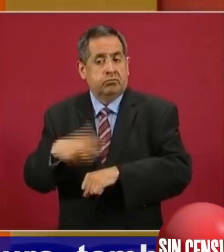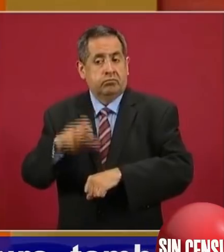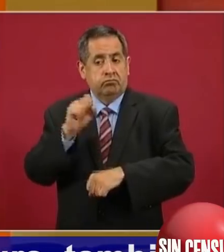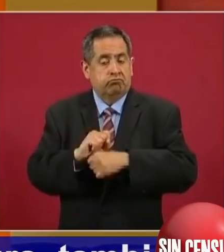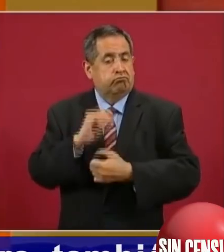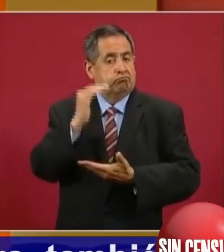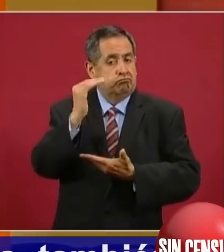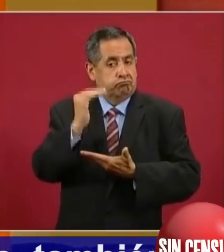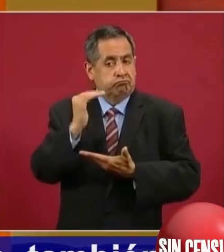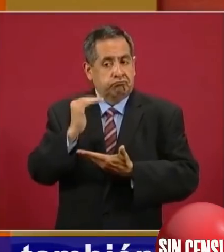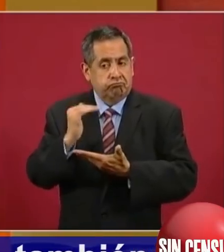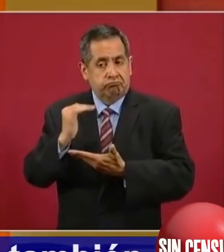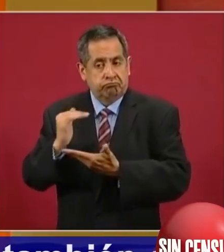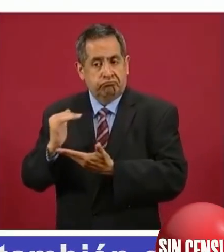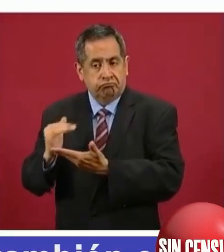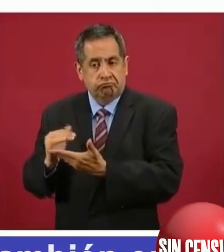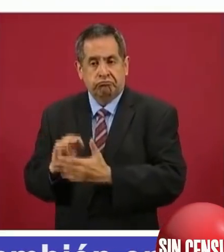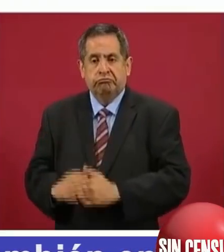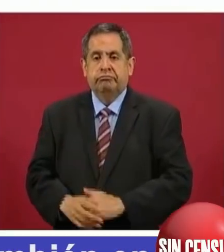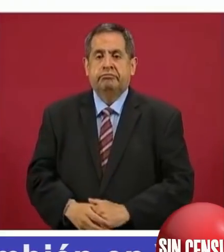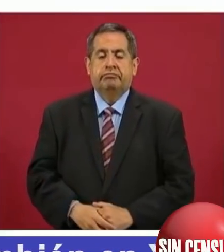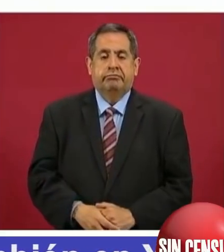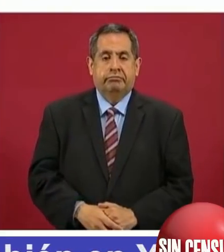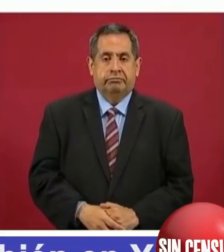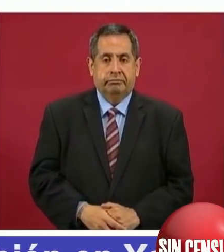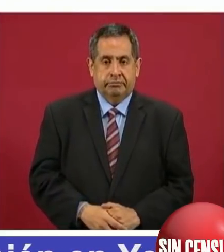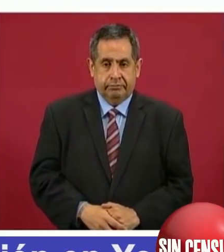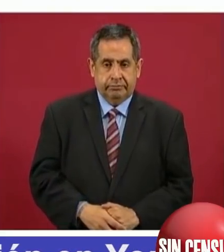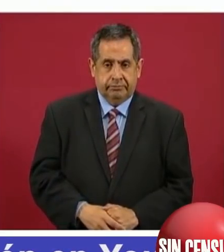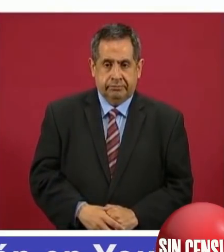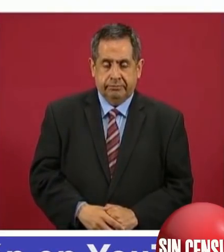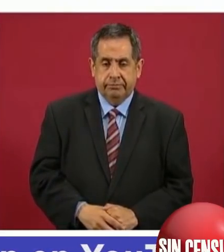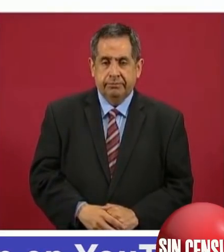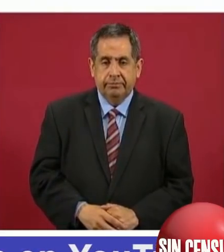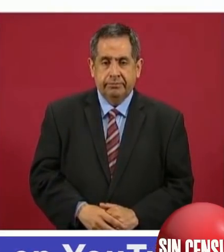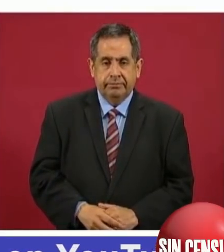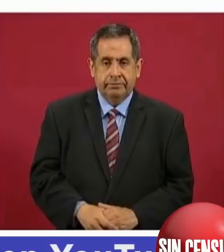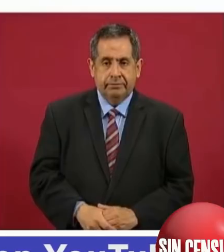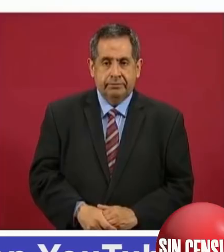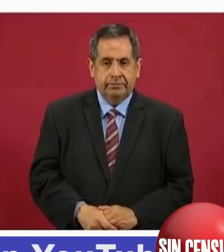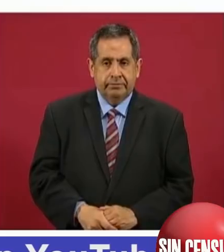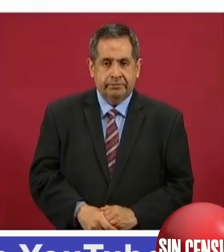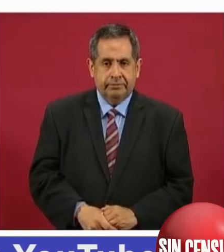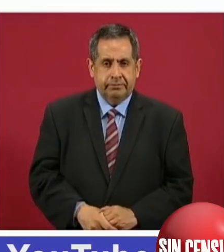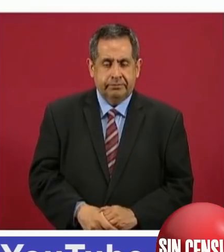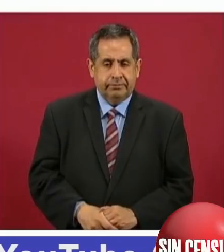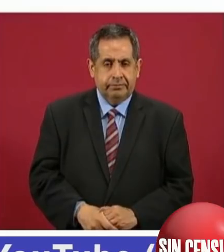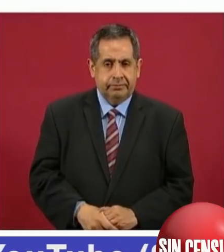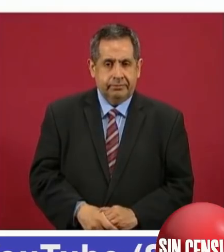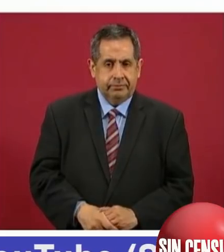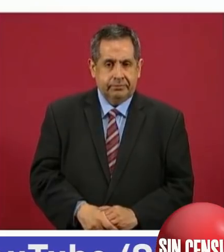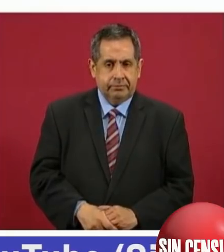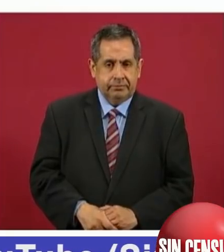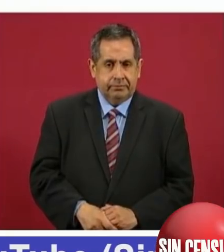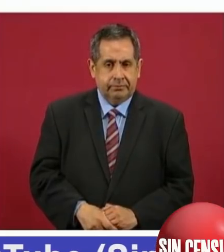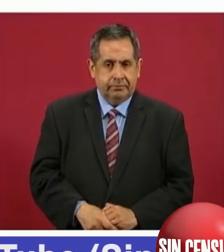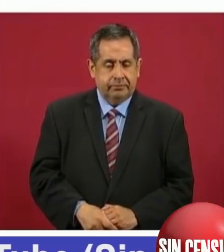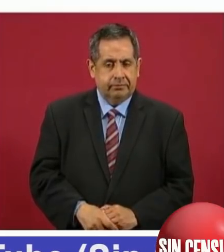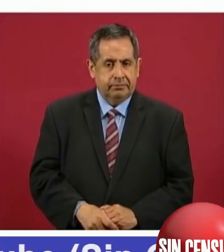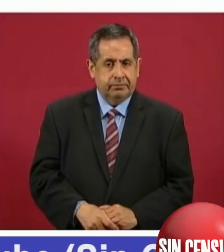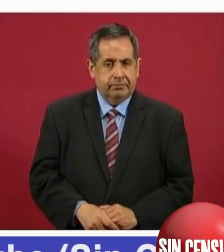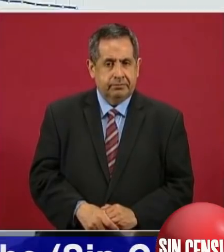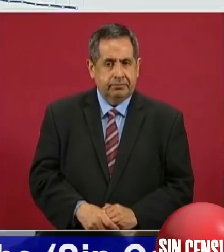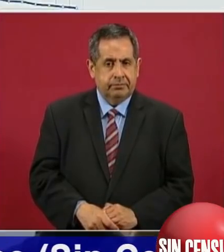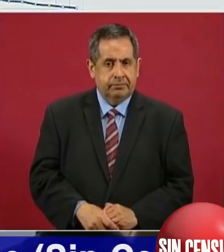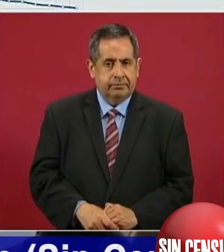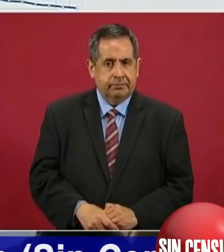consecutivas de reducción. La siguiente, lo mismo que su ocupación hospitalaria, desde el 1 de agosto empezó a reducirse de manera